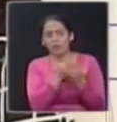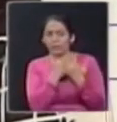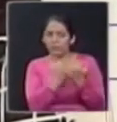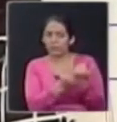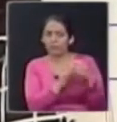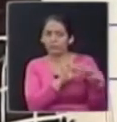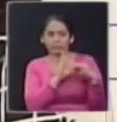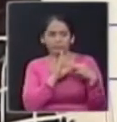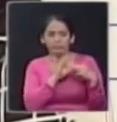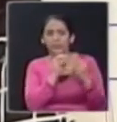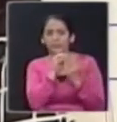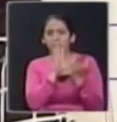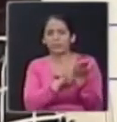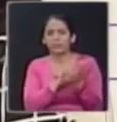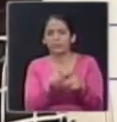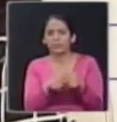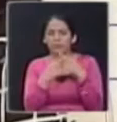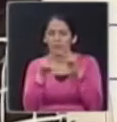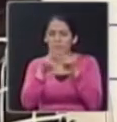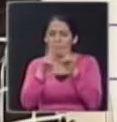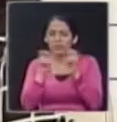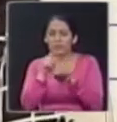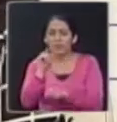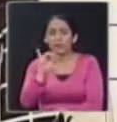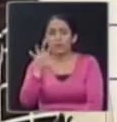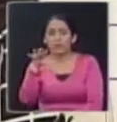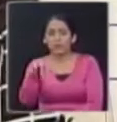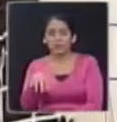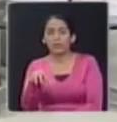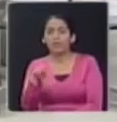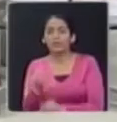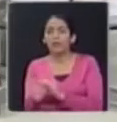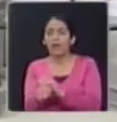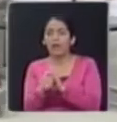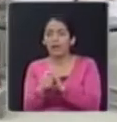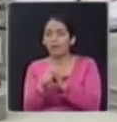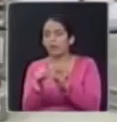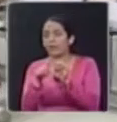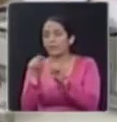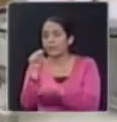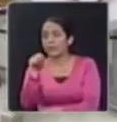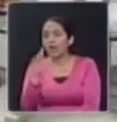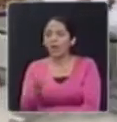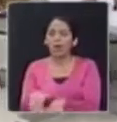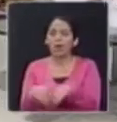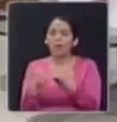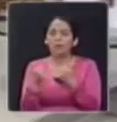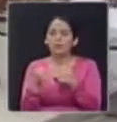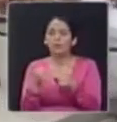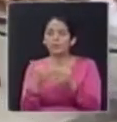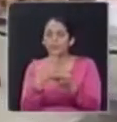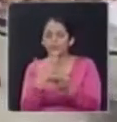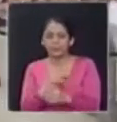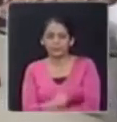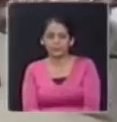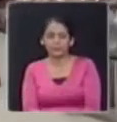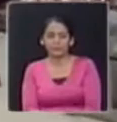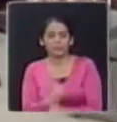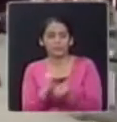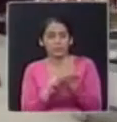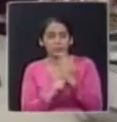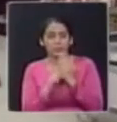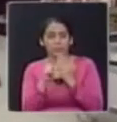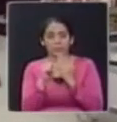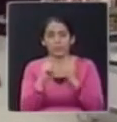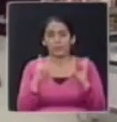elaborar proyectos de investigación que guarden una rigurosidad metodológica. Sabemos que también ustedes cuentan con el apoyo del